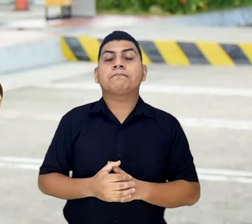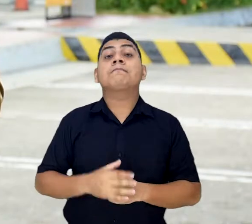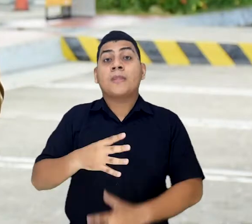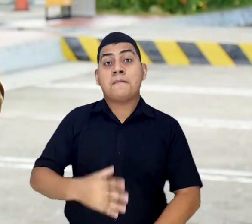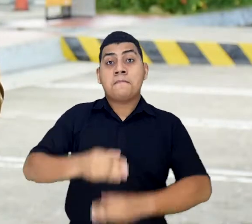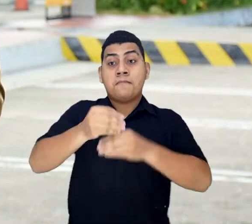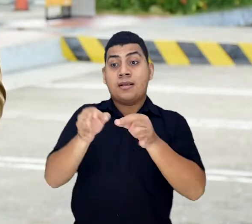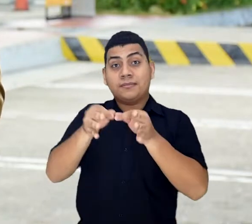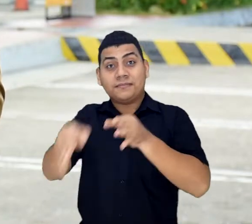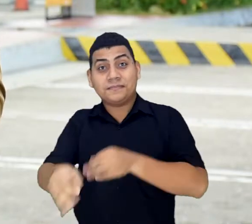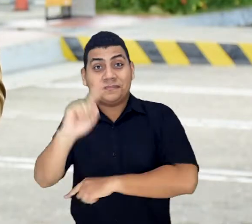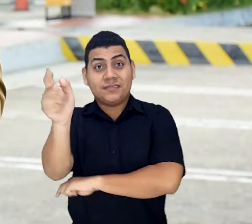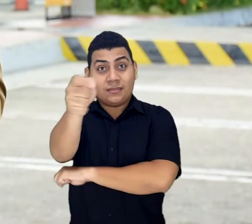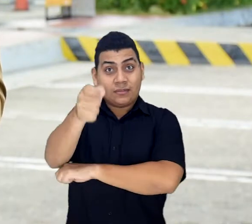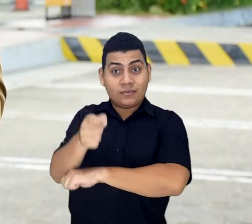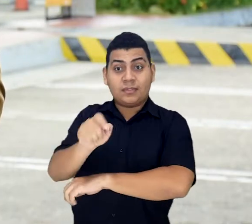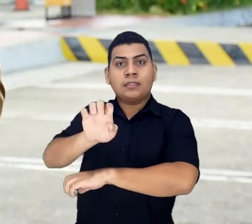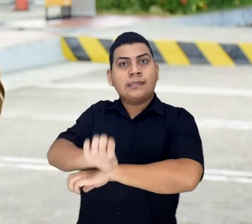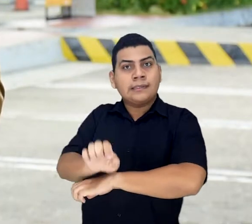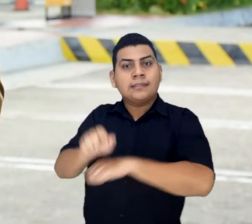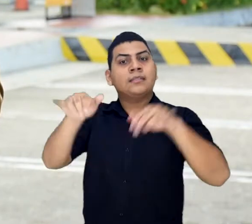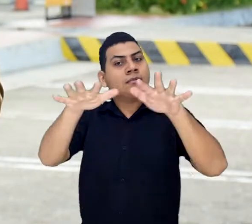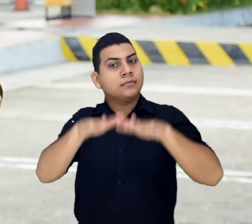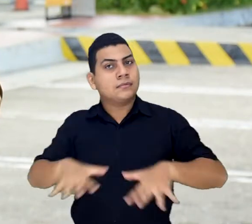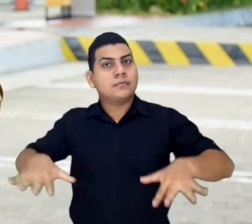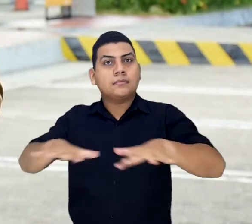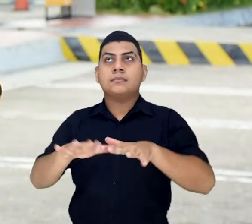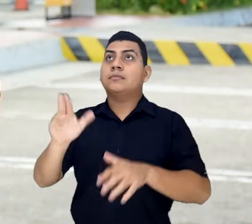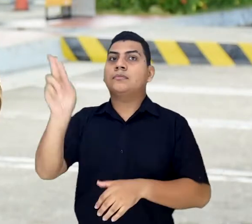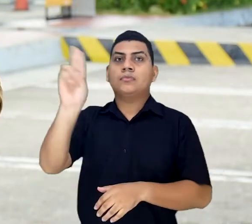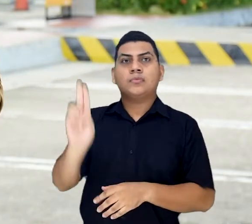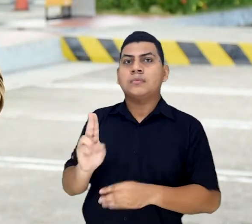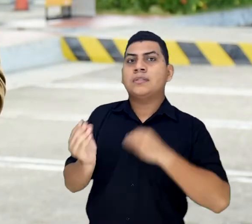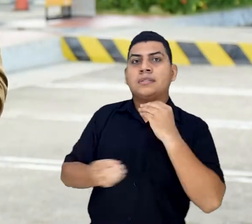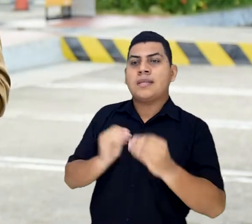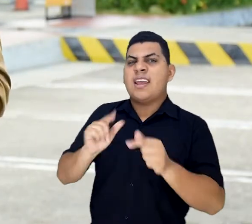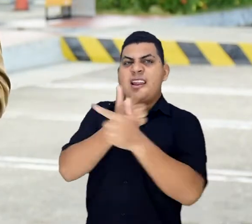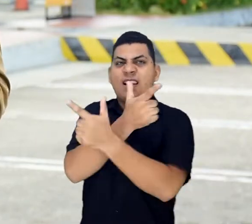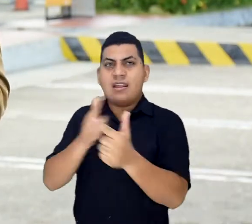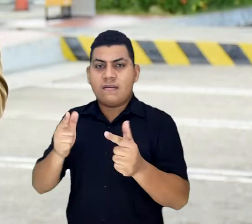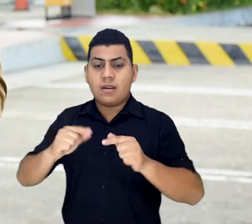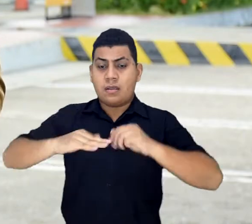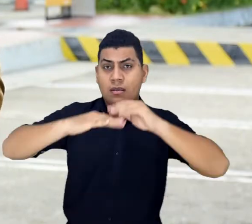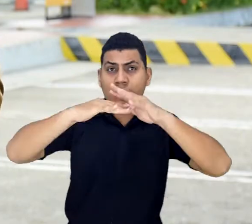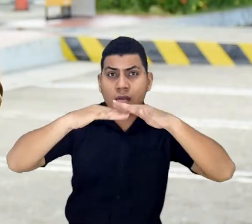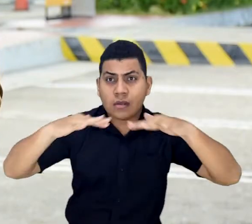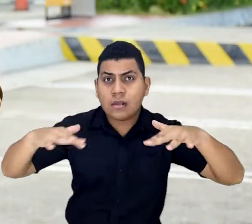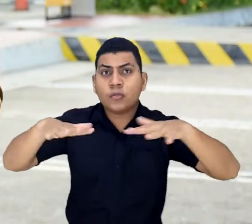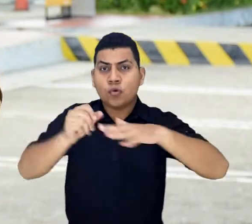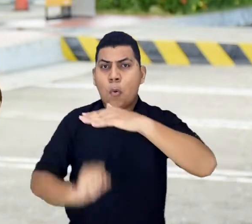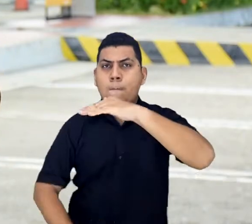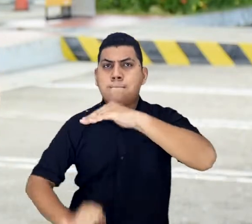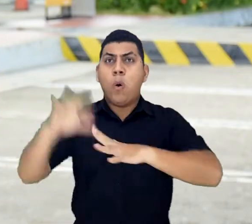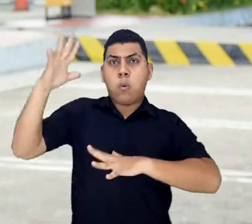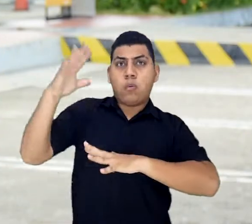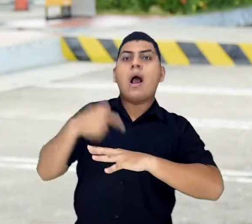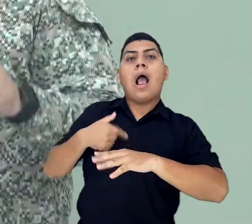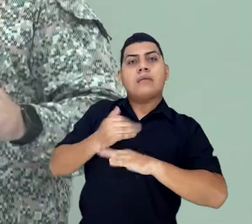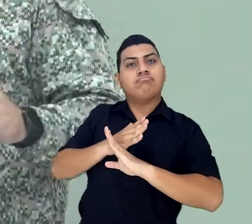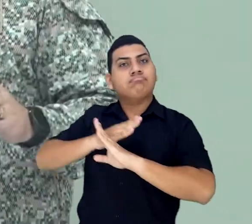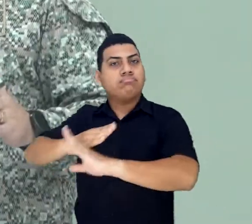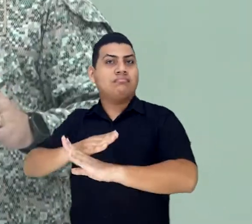Onofre se suma a la lista de entes territoriales del departamento de Sucre libres de minas antipersonas y municiones sin